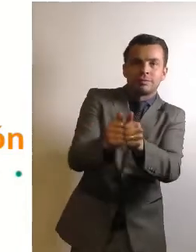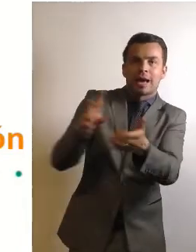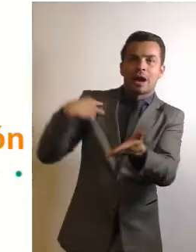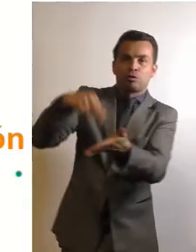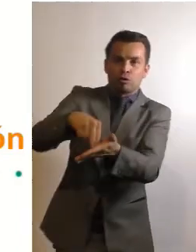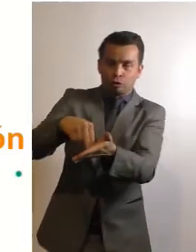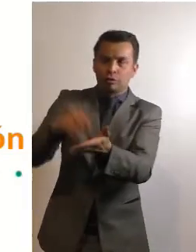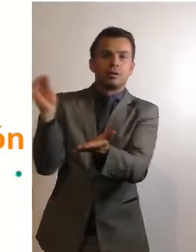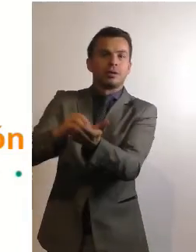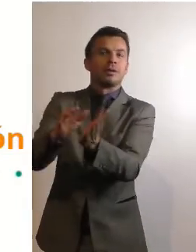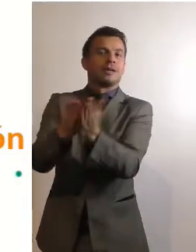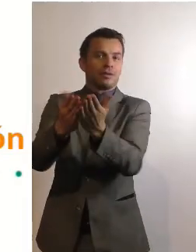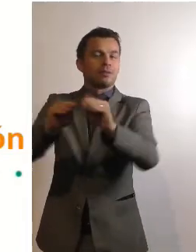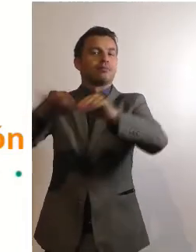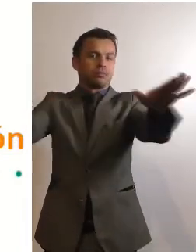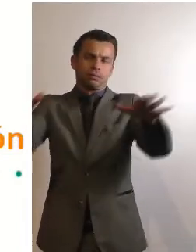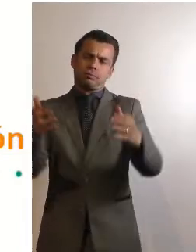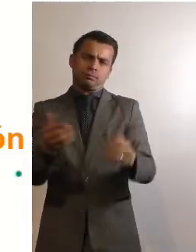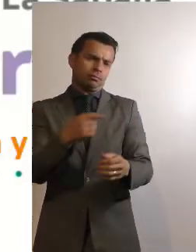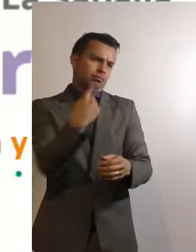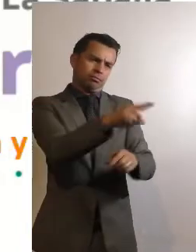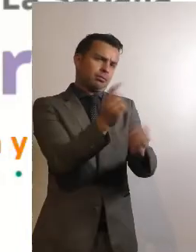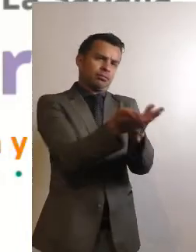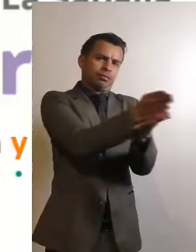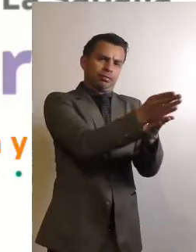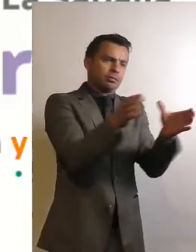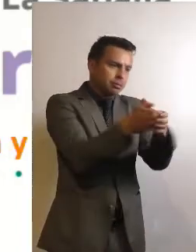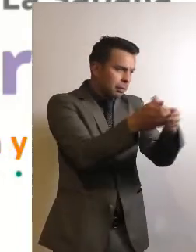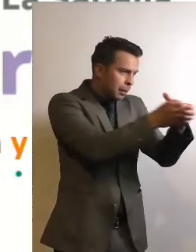diferentes unidades académicas. Siguiente.